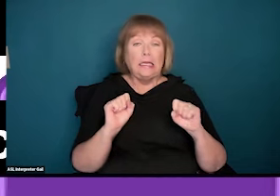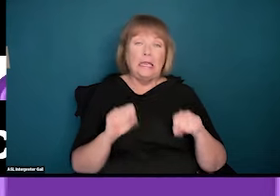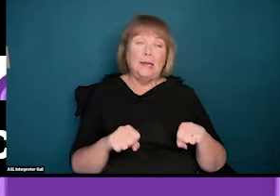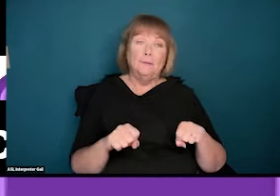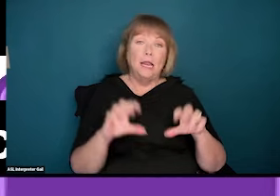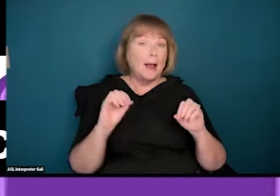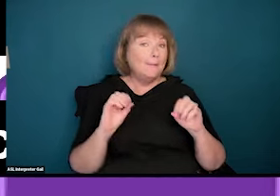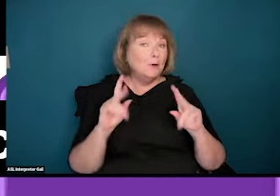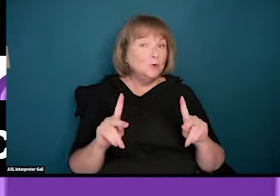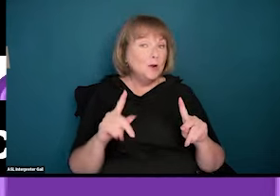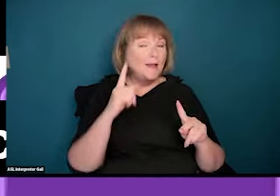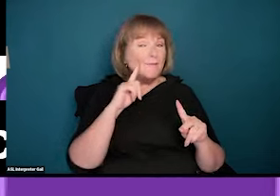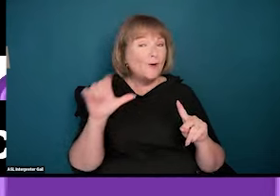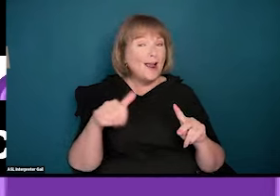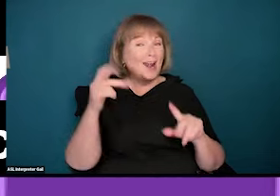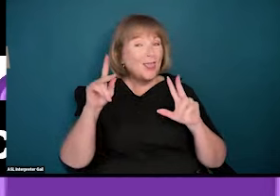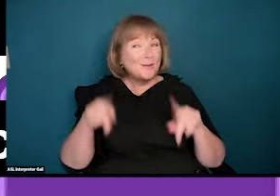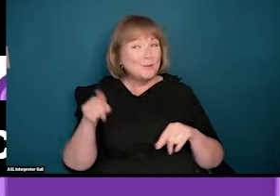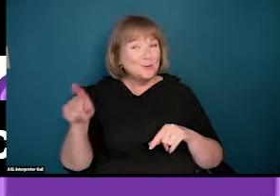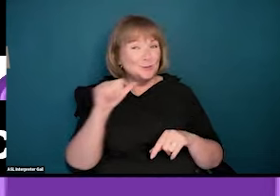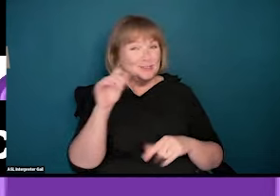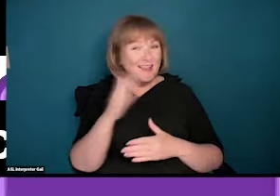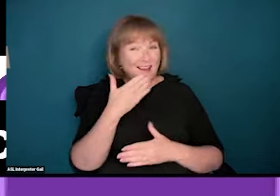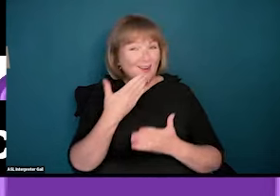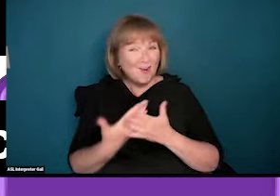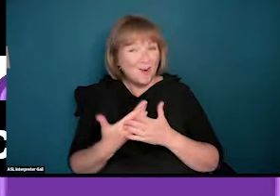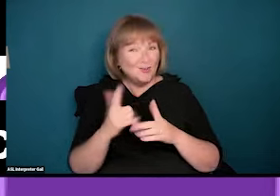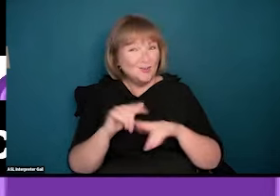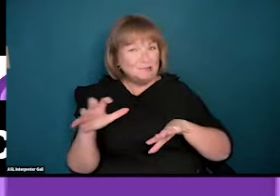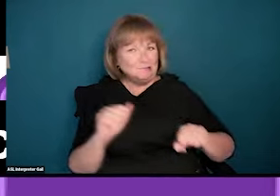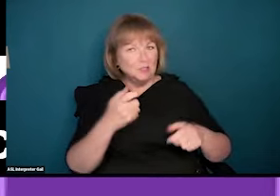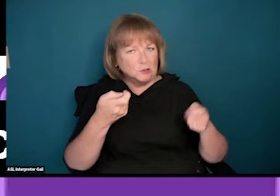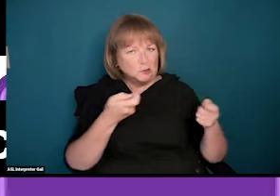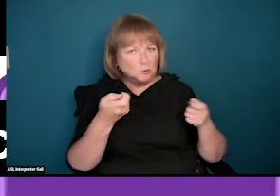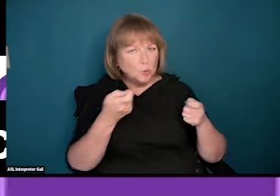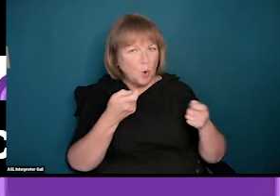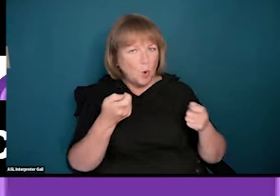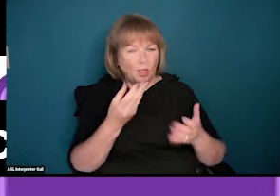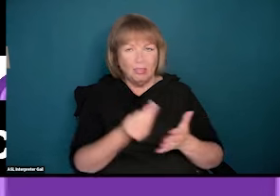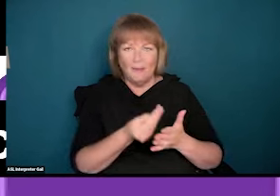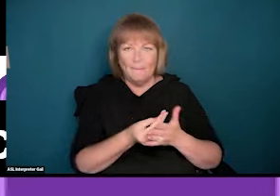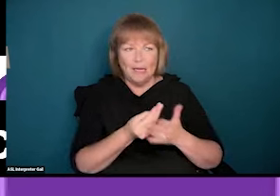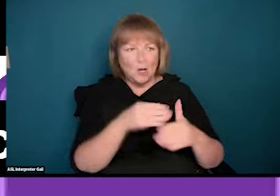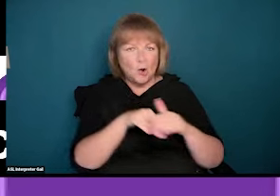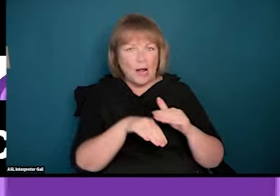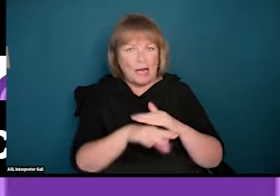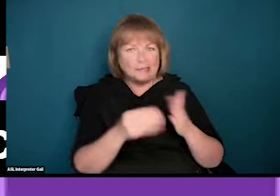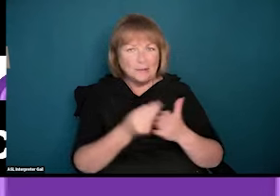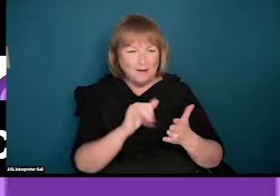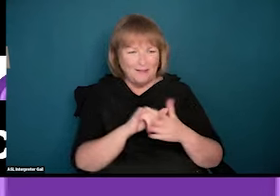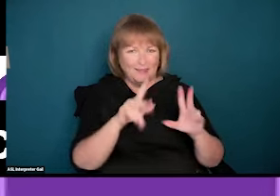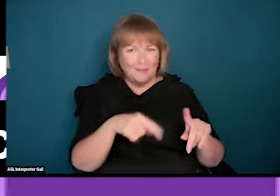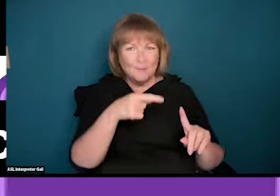pagador. Y esto puede ser también una oportunidad para alguien y que es importante que